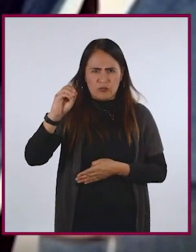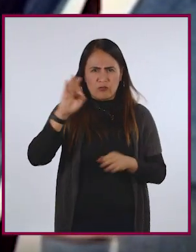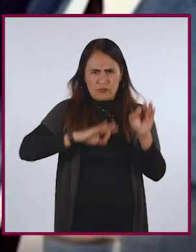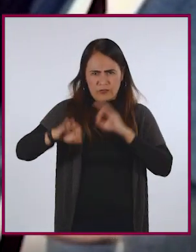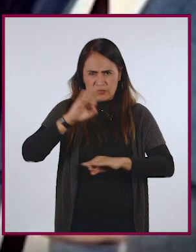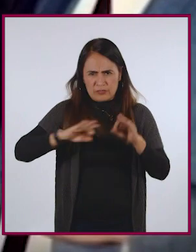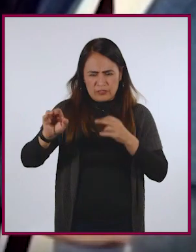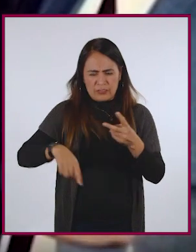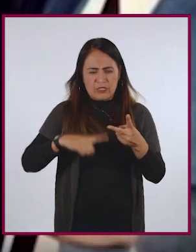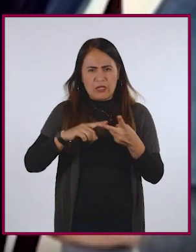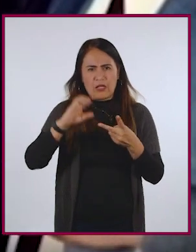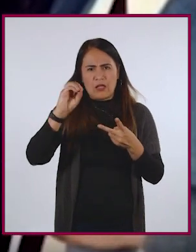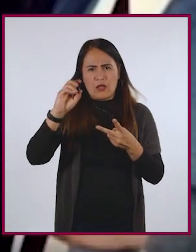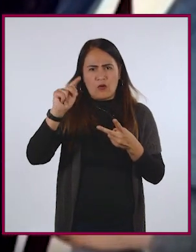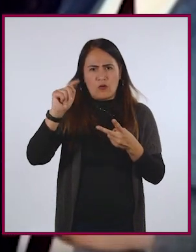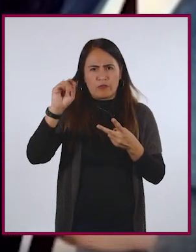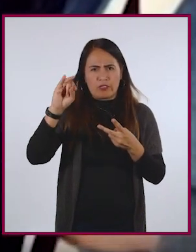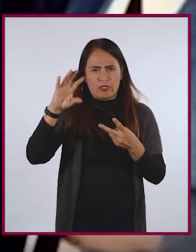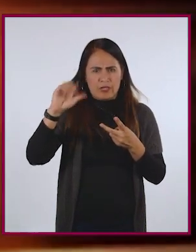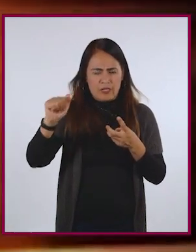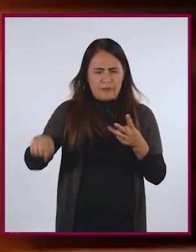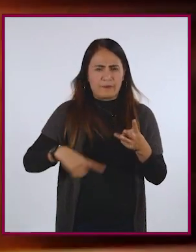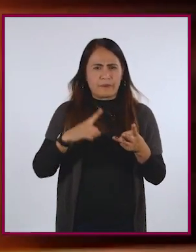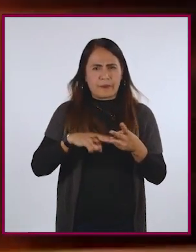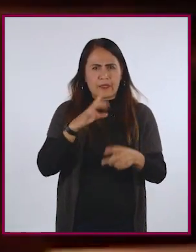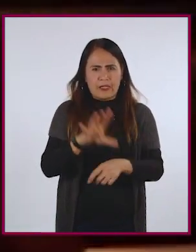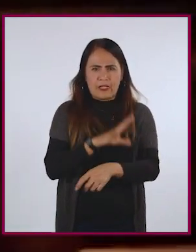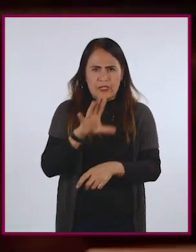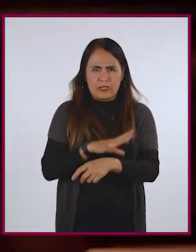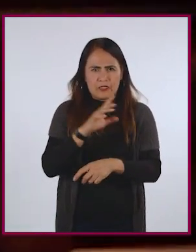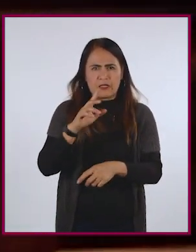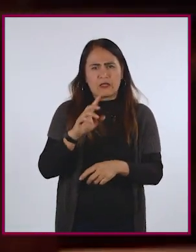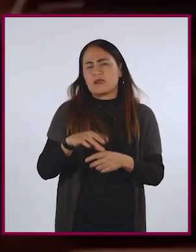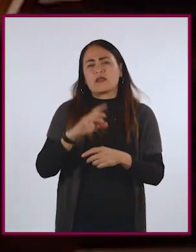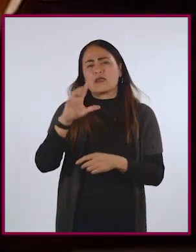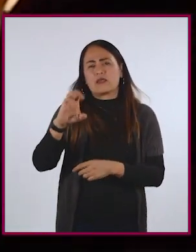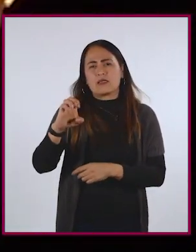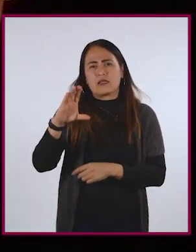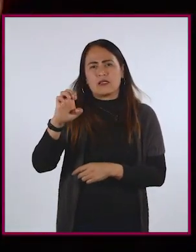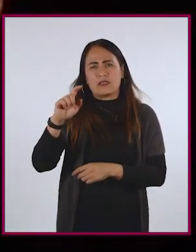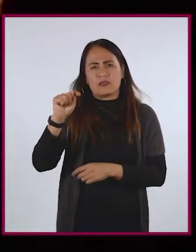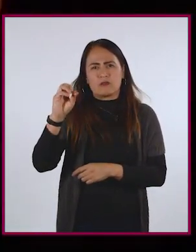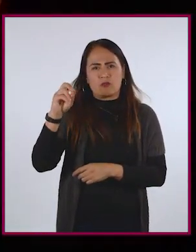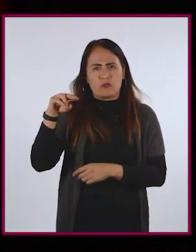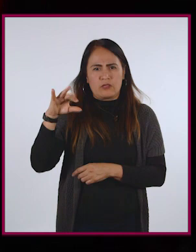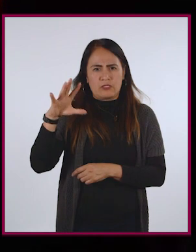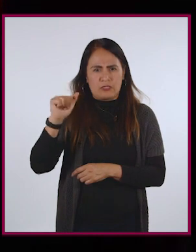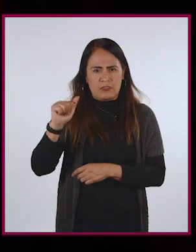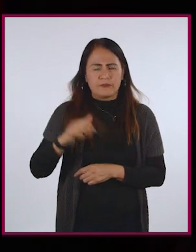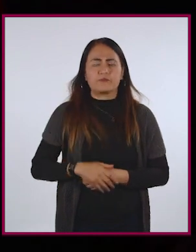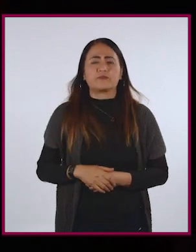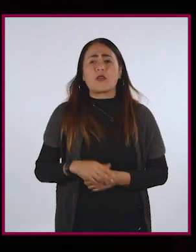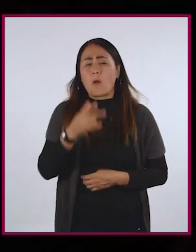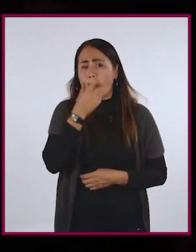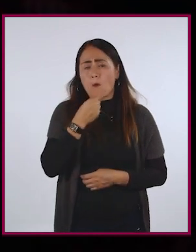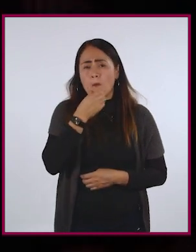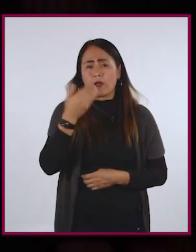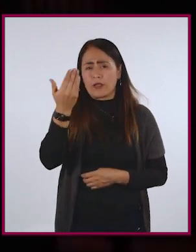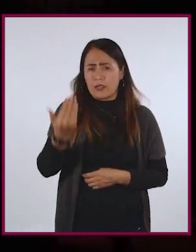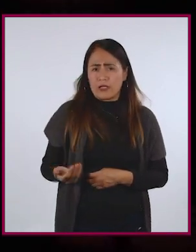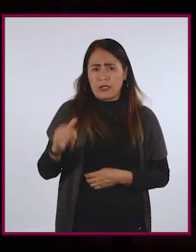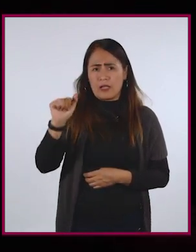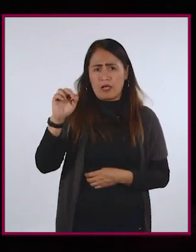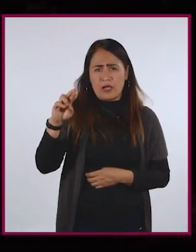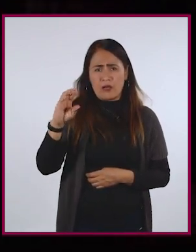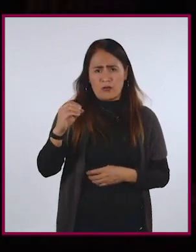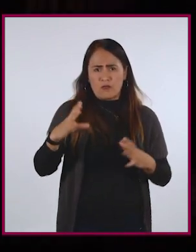en óptica y en electrónica. Entonces, un primer proyecto que inicia el doctor Haro